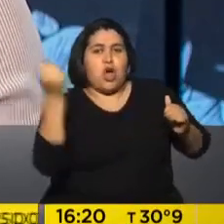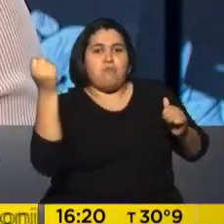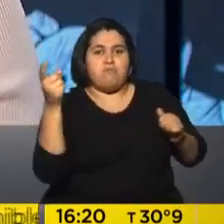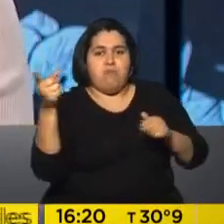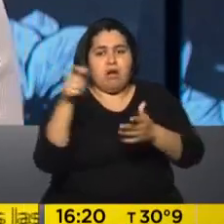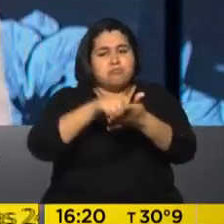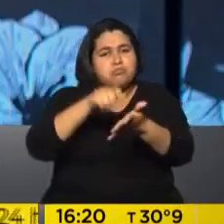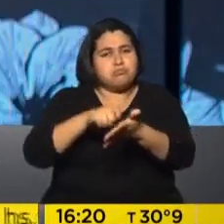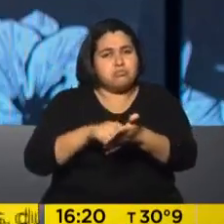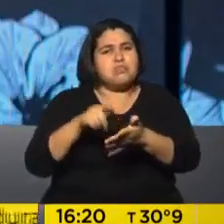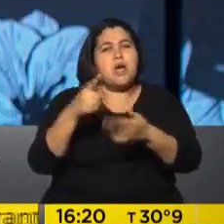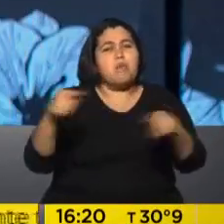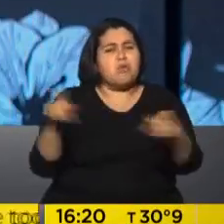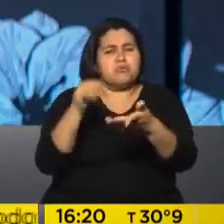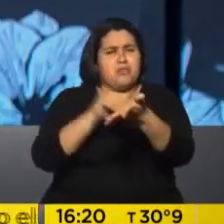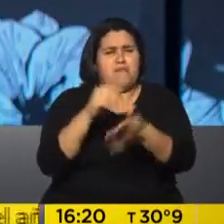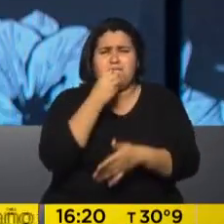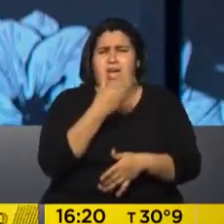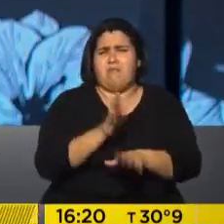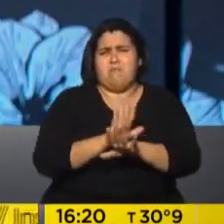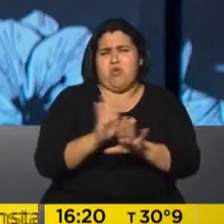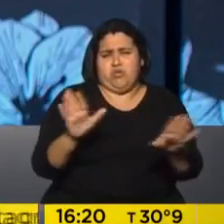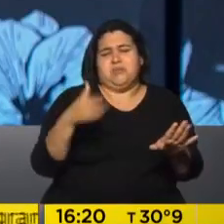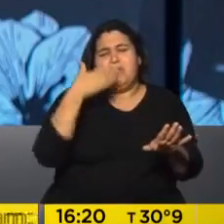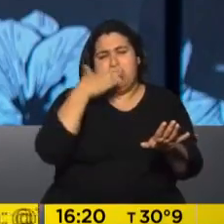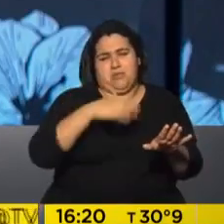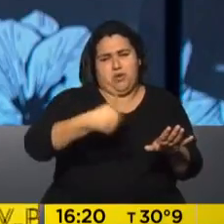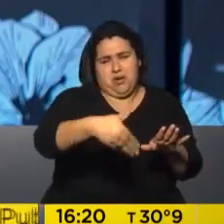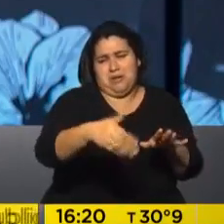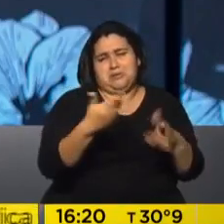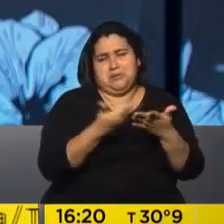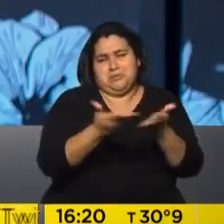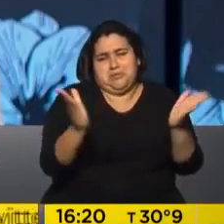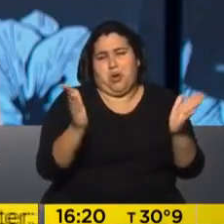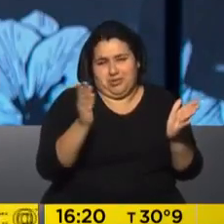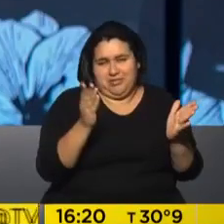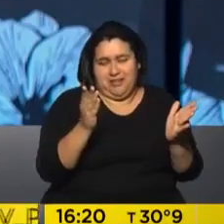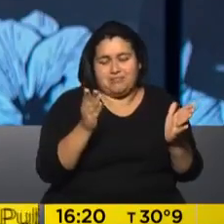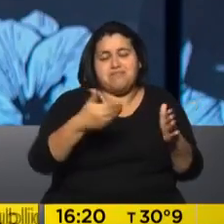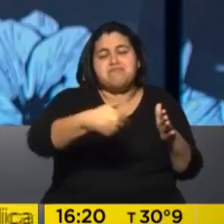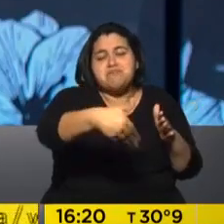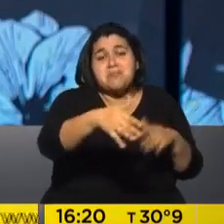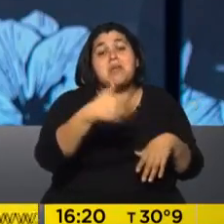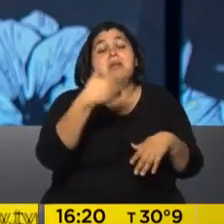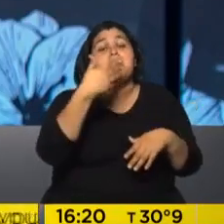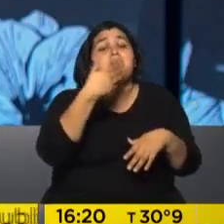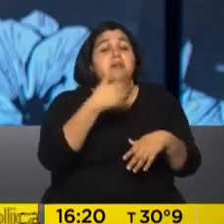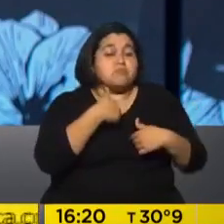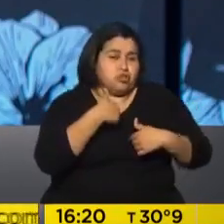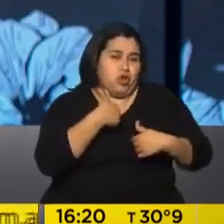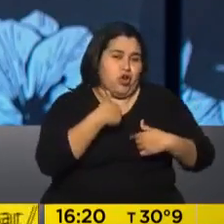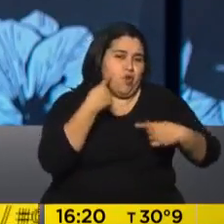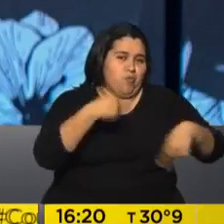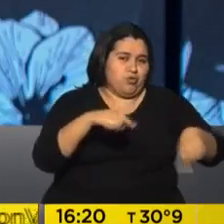la plasmó en una canción que quedó bellísima, que la vamos a presentar dentro de muy poco. Muy bien. Y después, en mi caso, como compositora, sí,